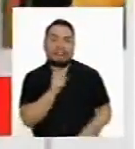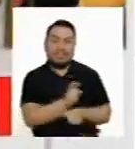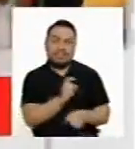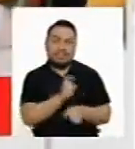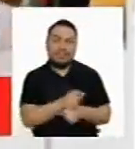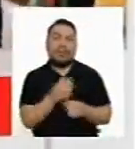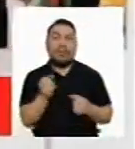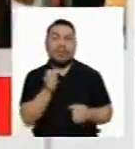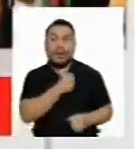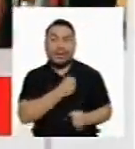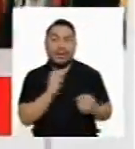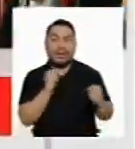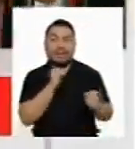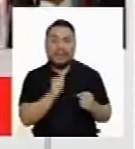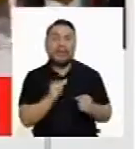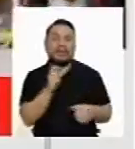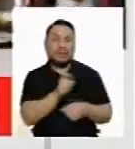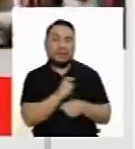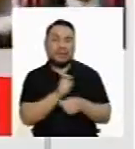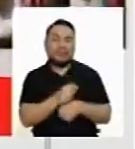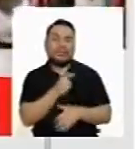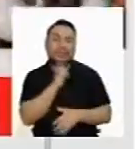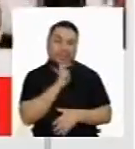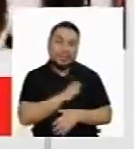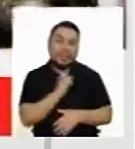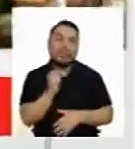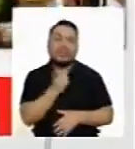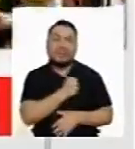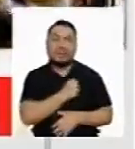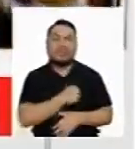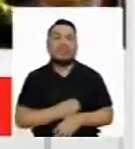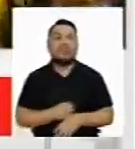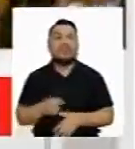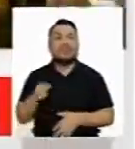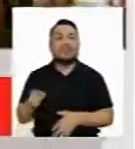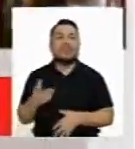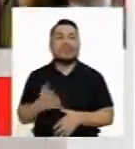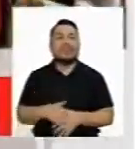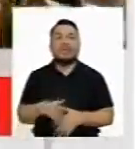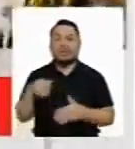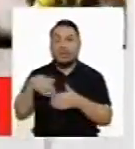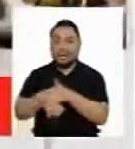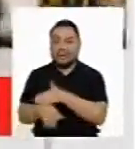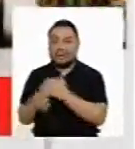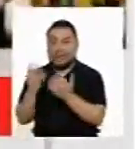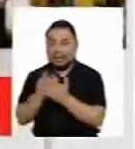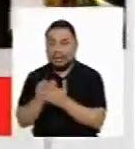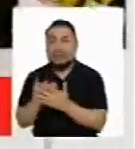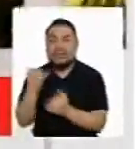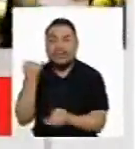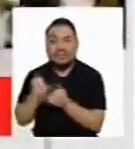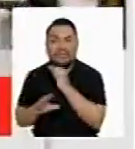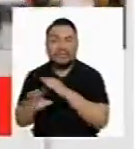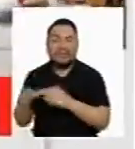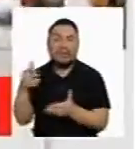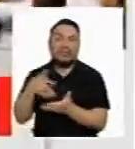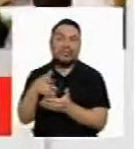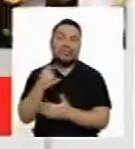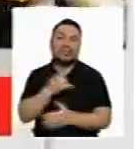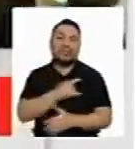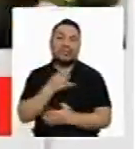porque es un factor de riesgo la educación, ¿no? Entonces un interno probablemente llega sin terminar la primera secundaria y puede lograr terminar la primera